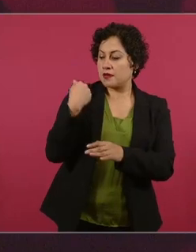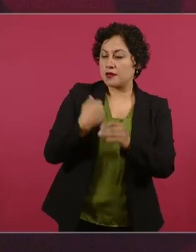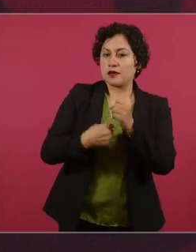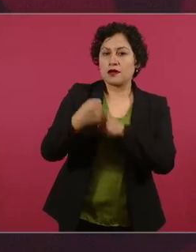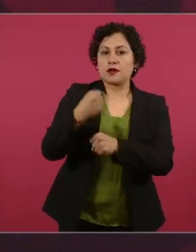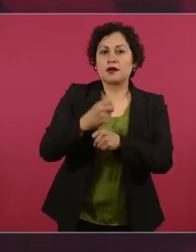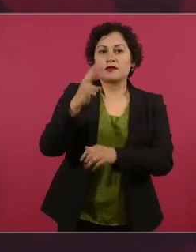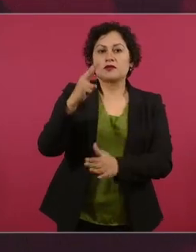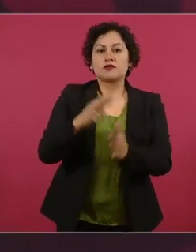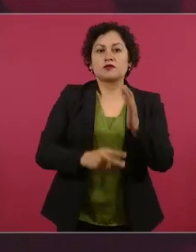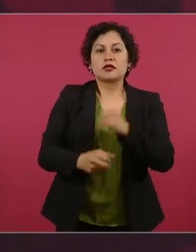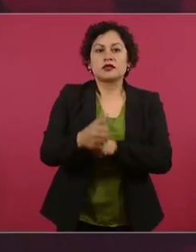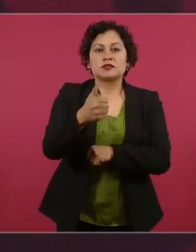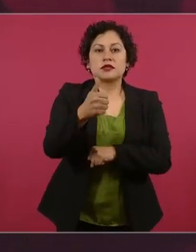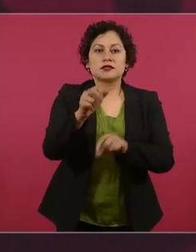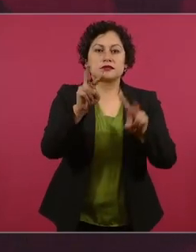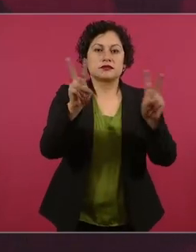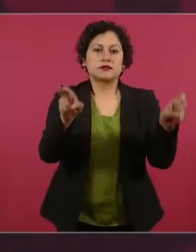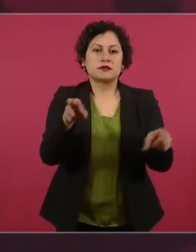y que